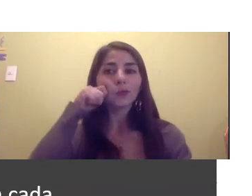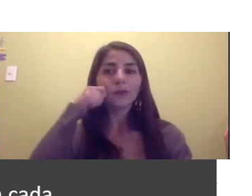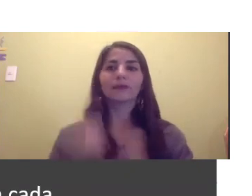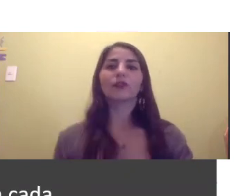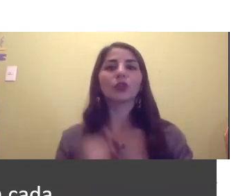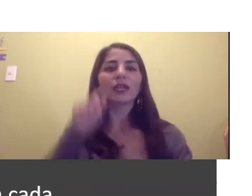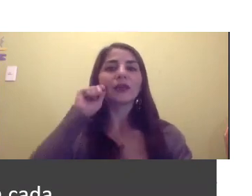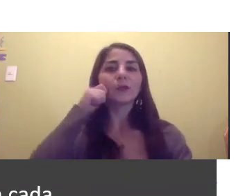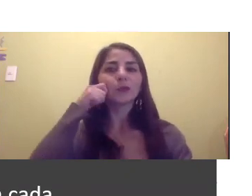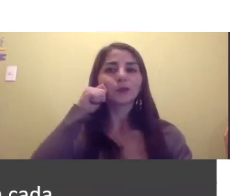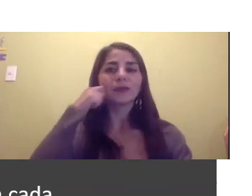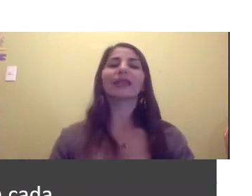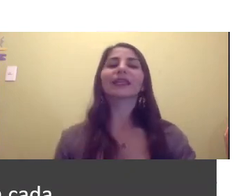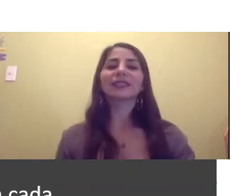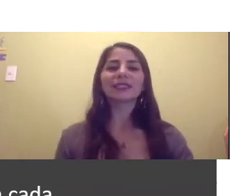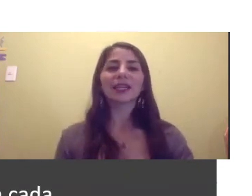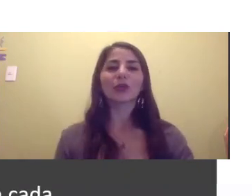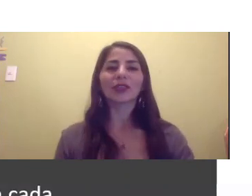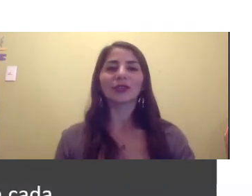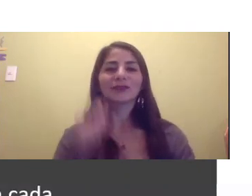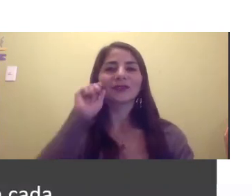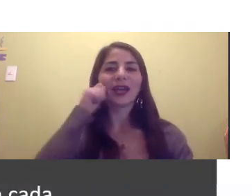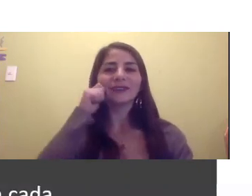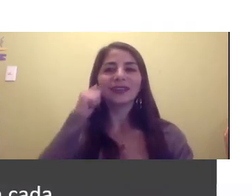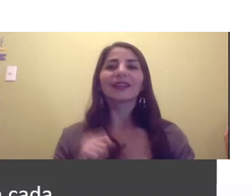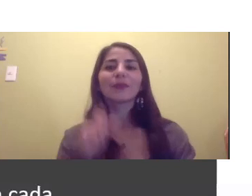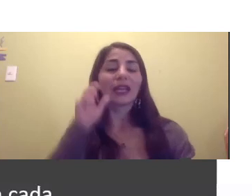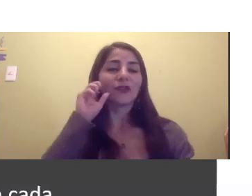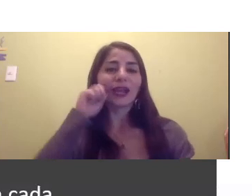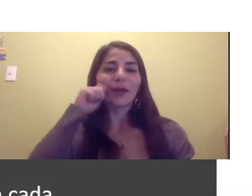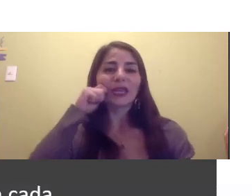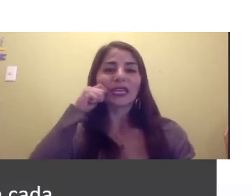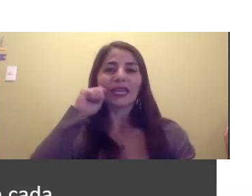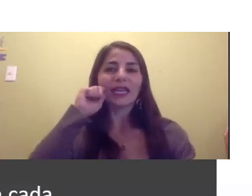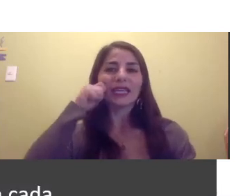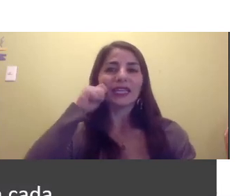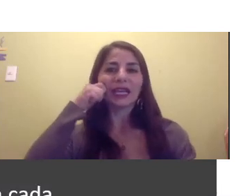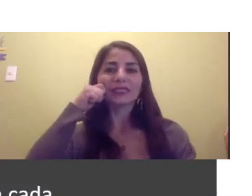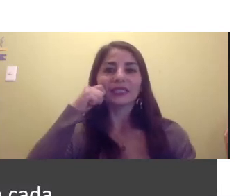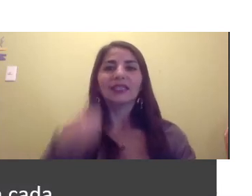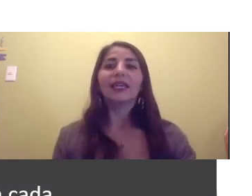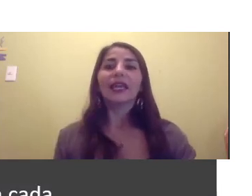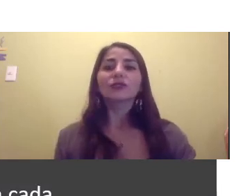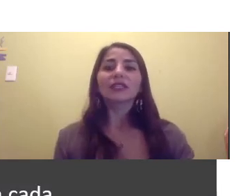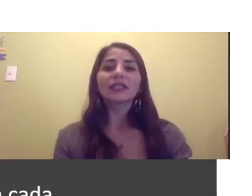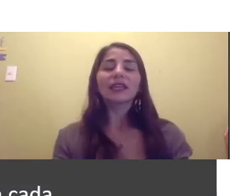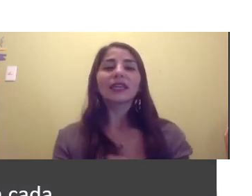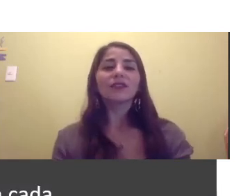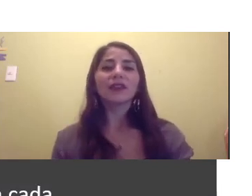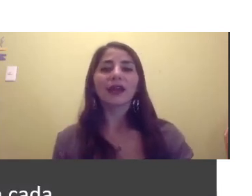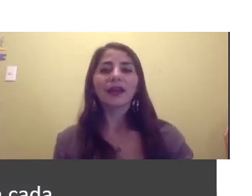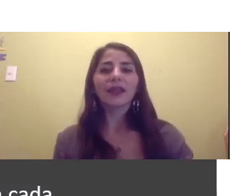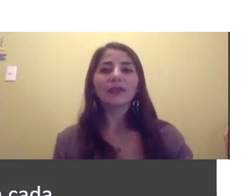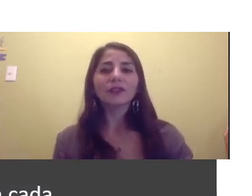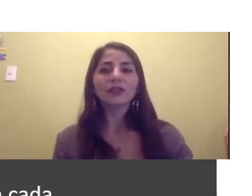apodo, y uno le hace, hay que hacer así el ruidito, ¿ya? Para inflar la mejilla y girar así. Es una seña